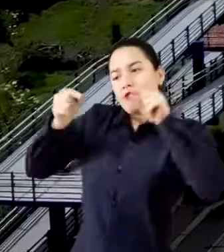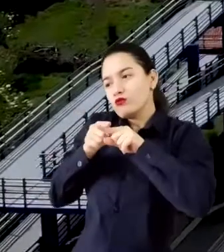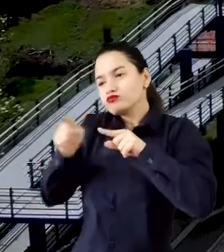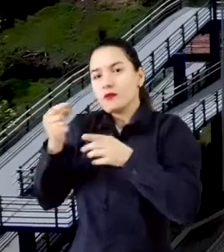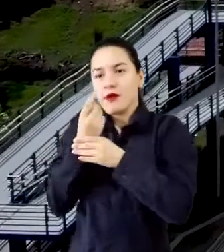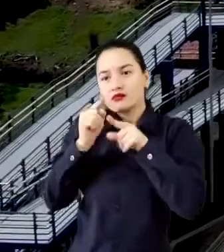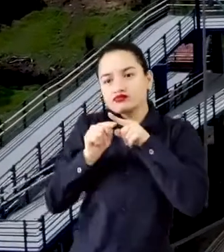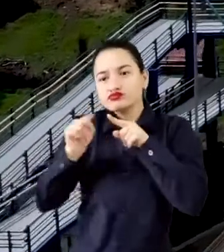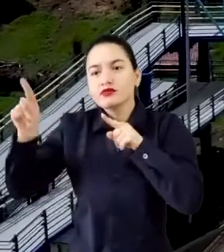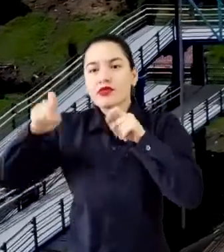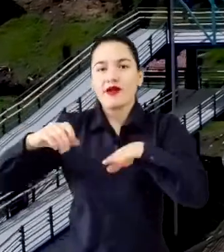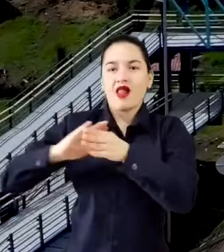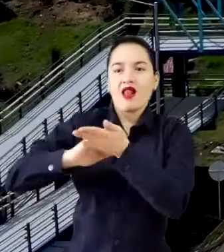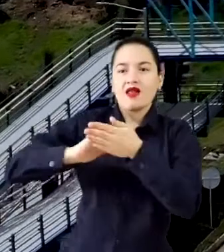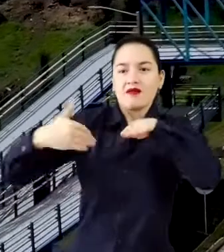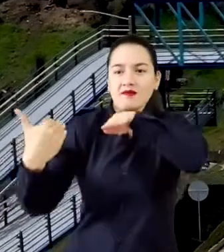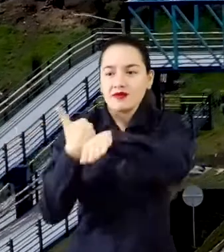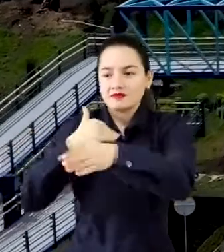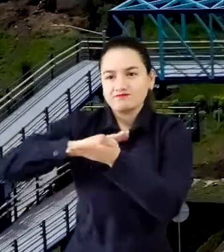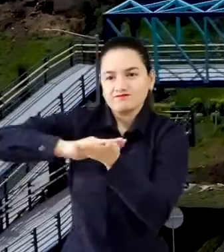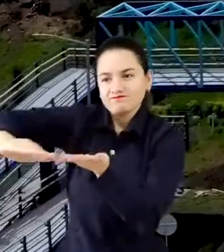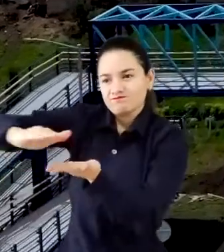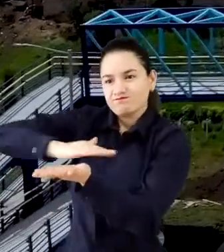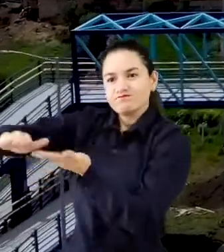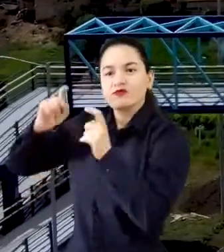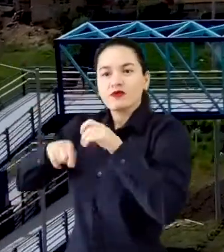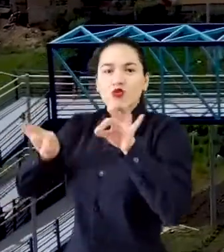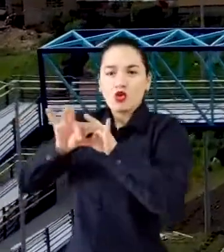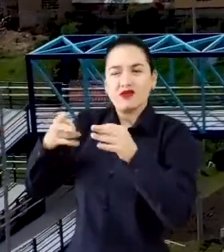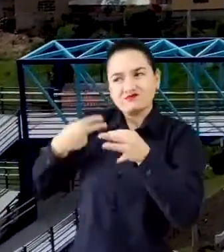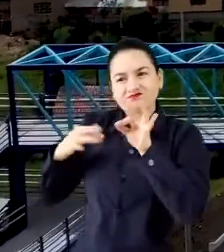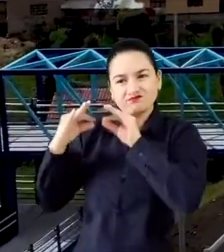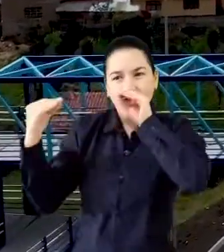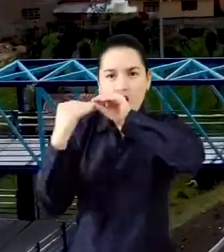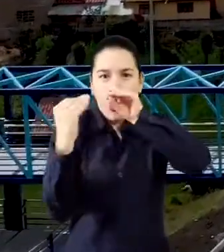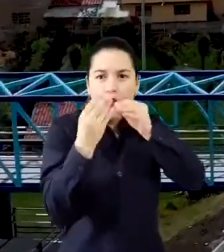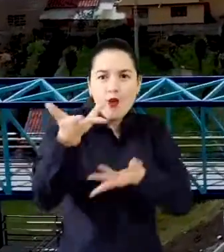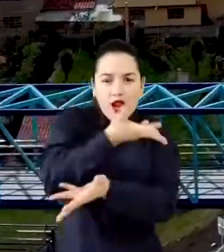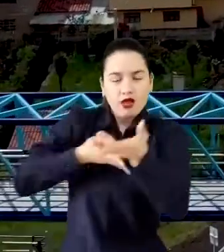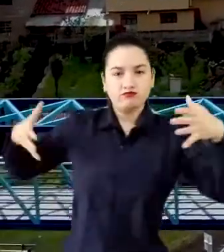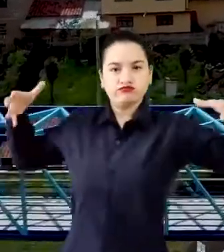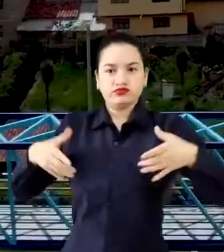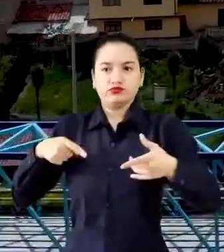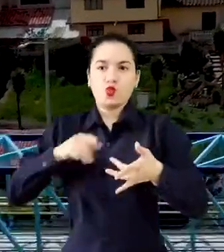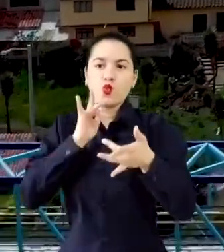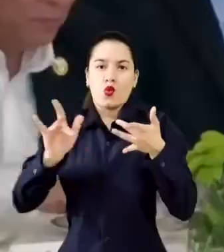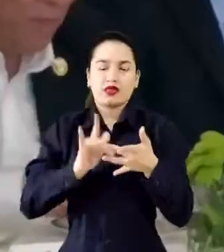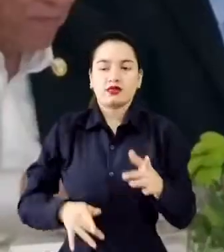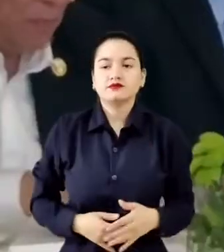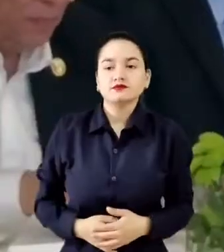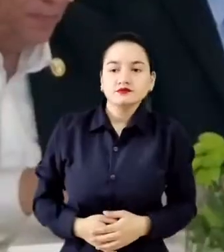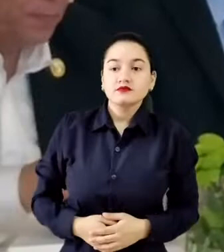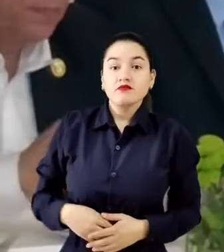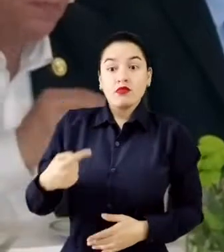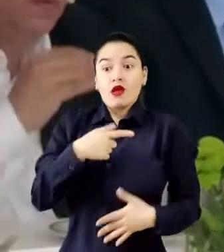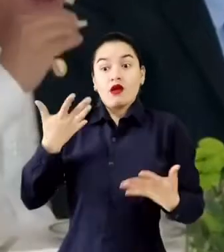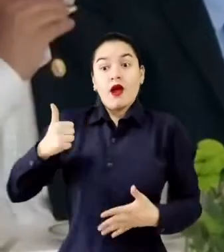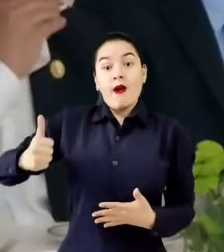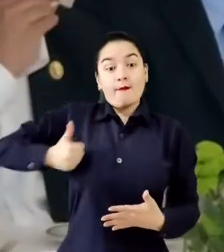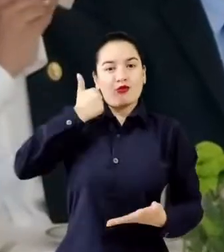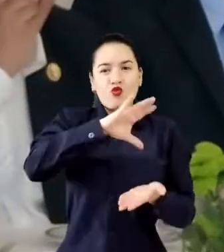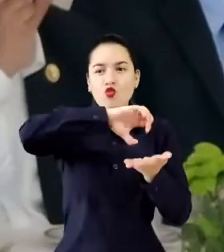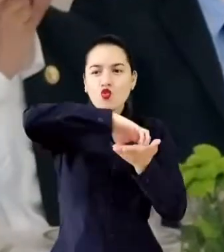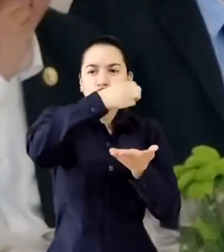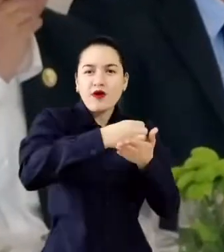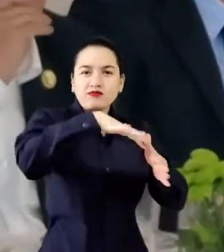y Catapuco Pasto, que igual están los recursos, pero que no ha iniciado el proceso de socialización. El